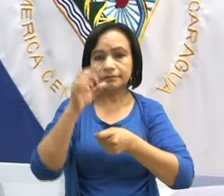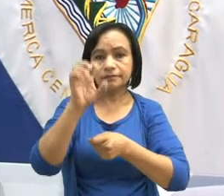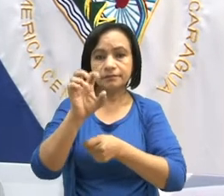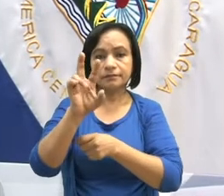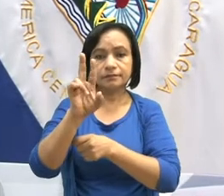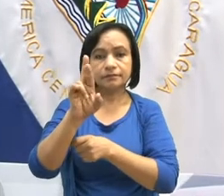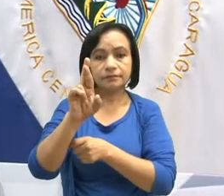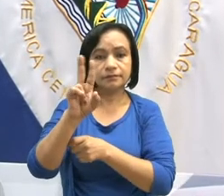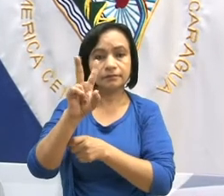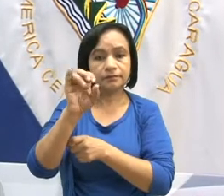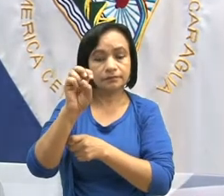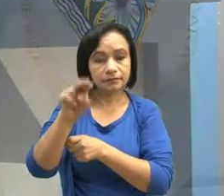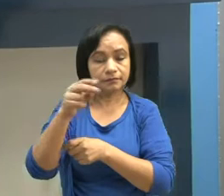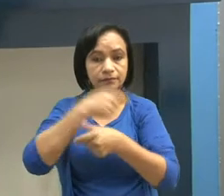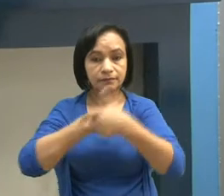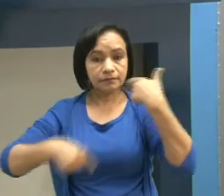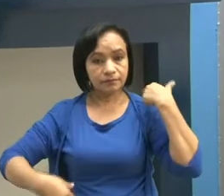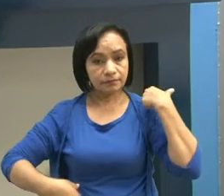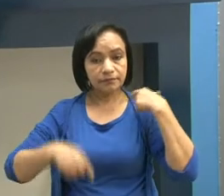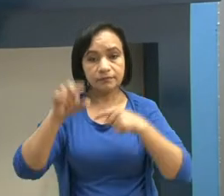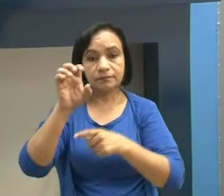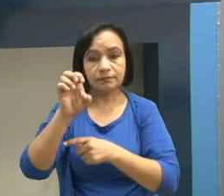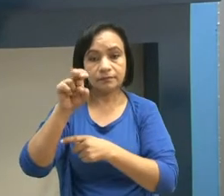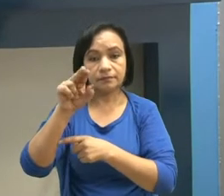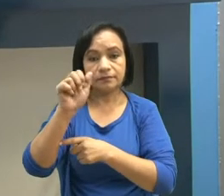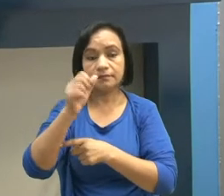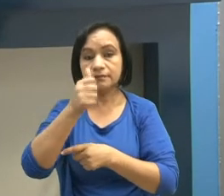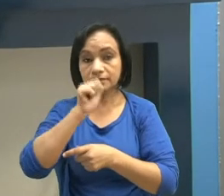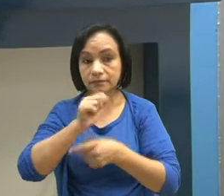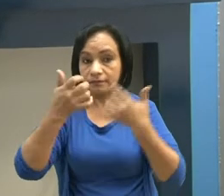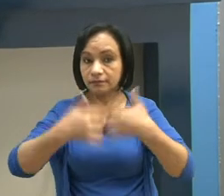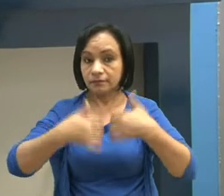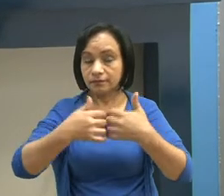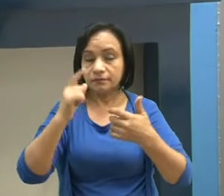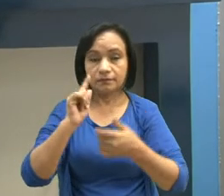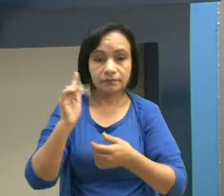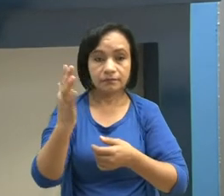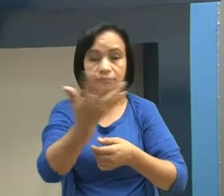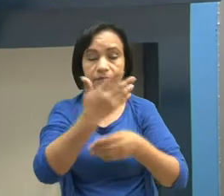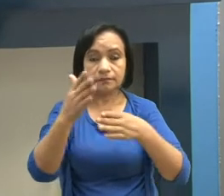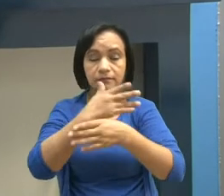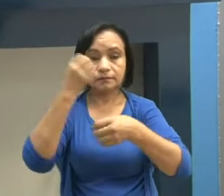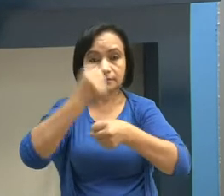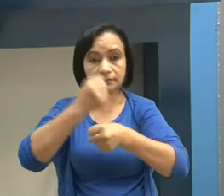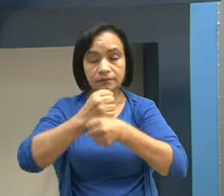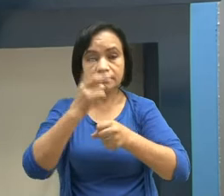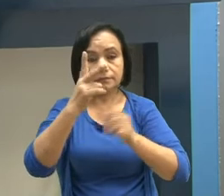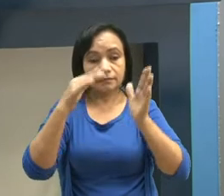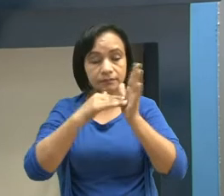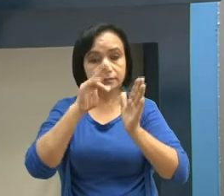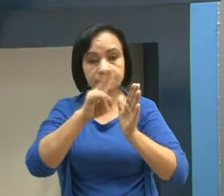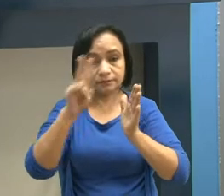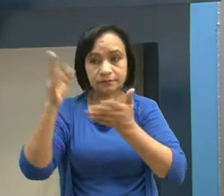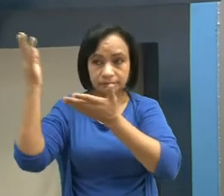Barreda, presidente ejecutivo de esta empresa, y con él conoceremos a detalle todo lo referido a los ejes y líneas generales para este 2022.